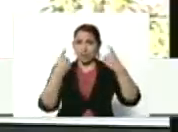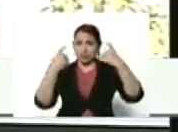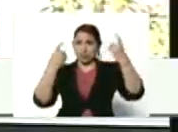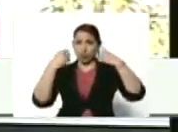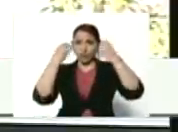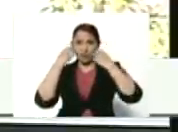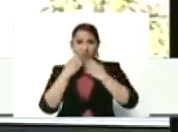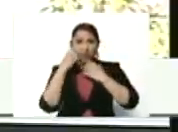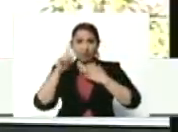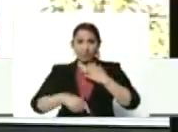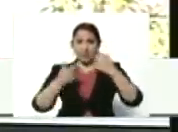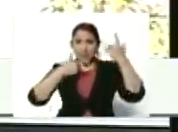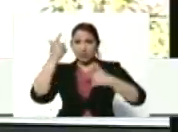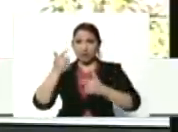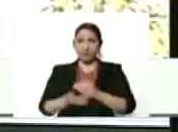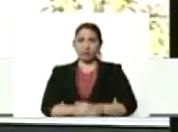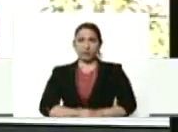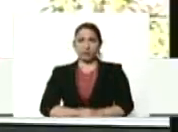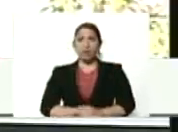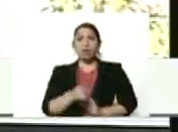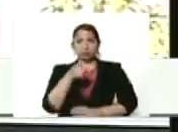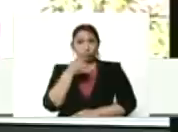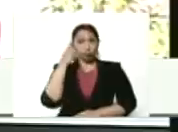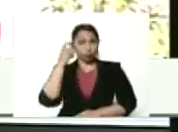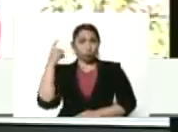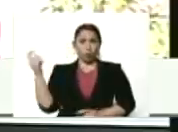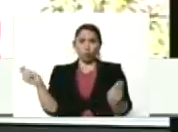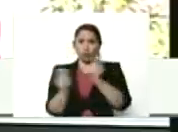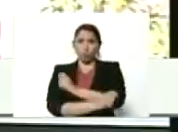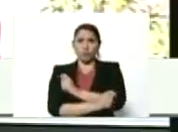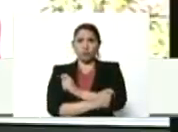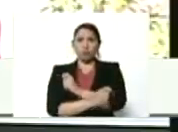Chávez, es que los sueños se pueden convertir en realidad.